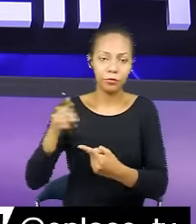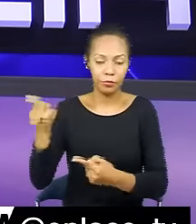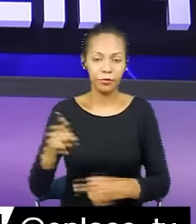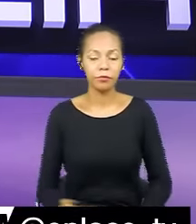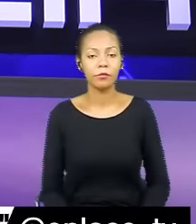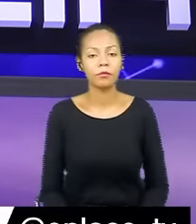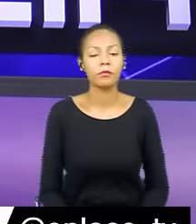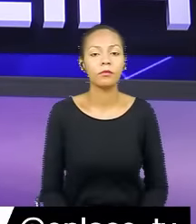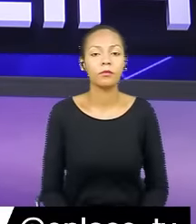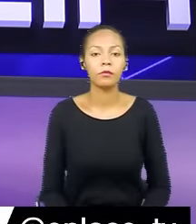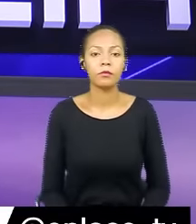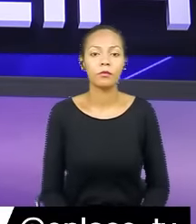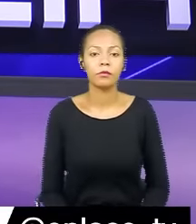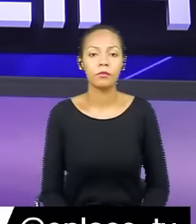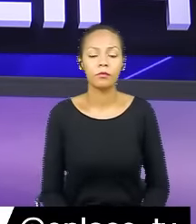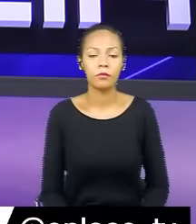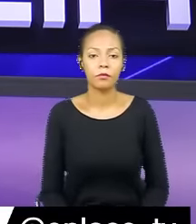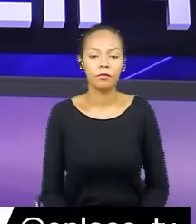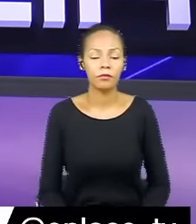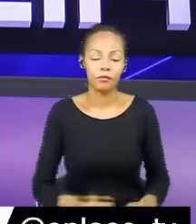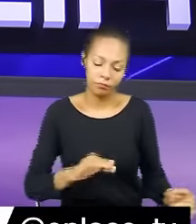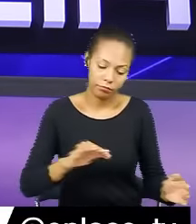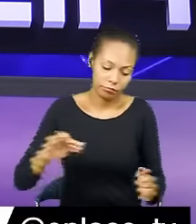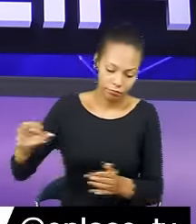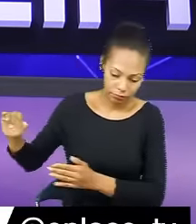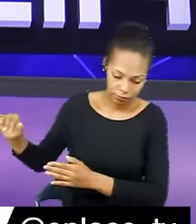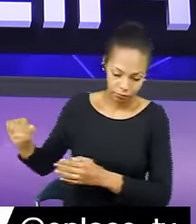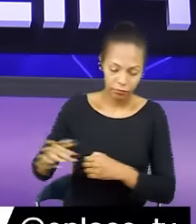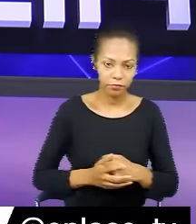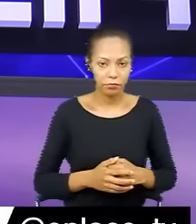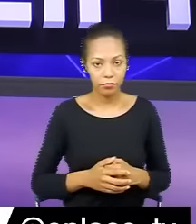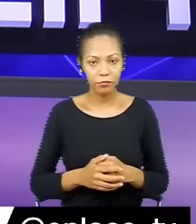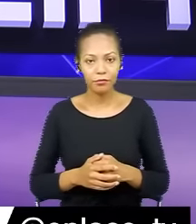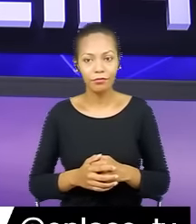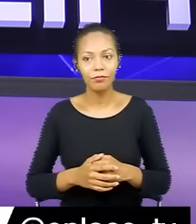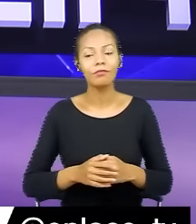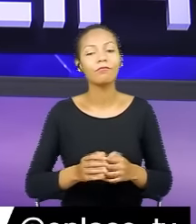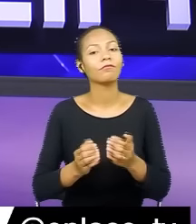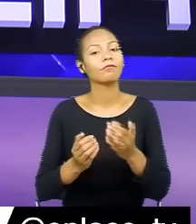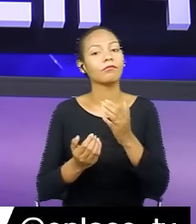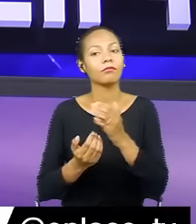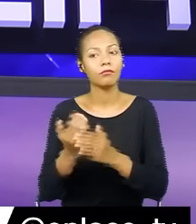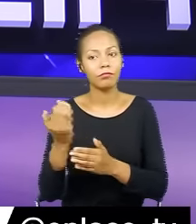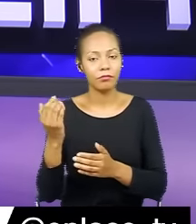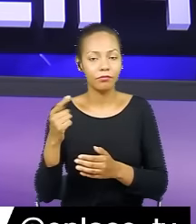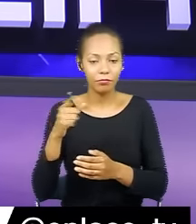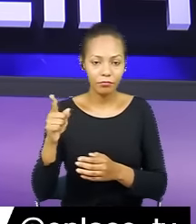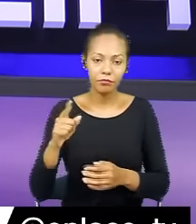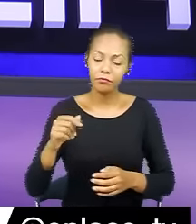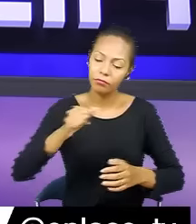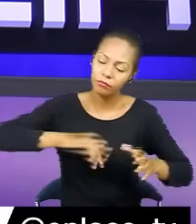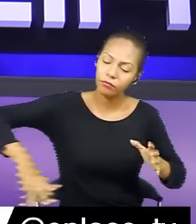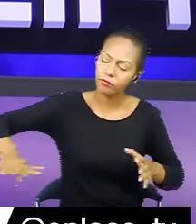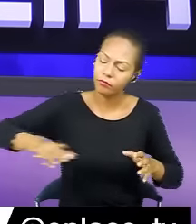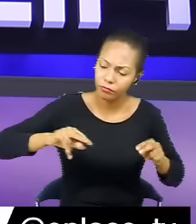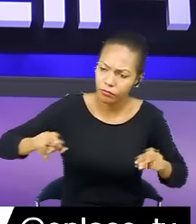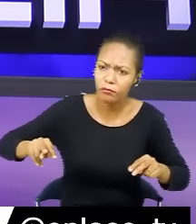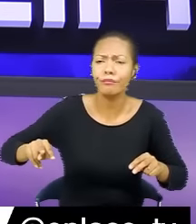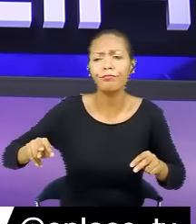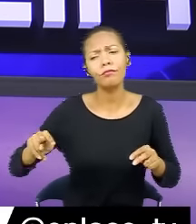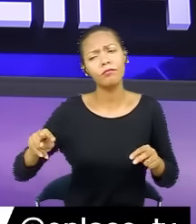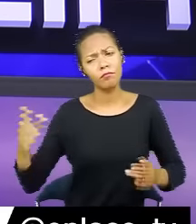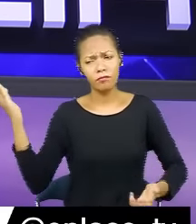En otras noticias, en aguas de la Ciénaga San Silvestre, pescadores y ambientalistas hallan otro manatí muerto. 5 de estos mamíferos han